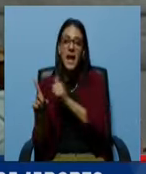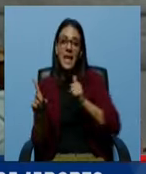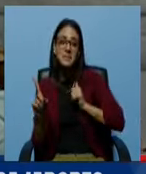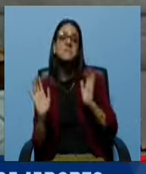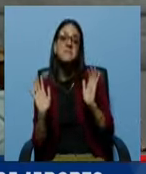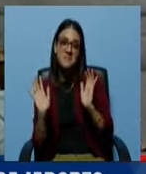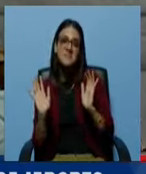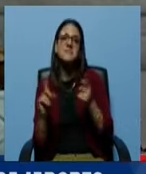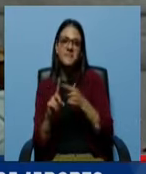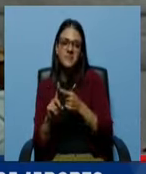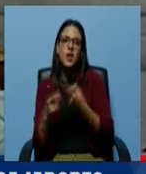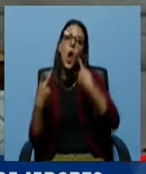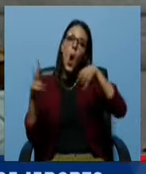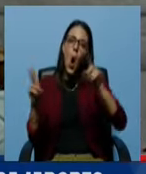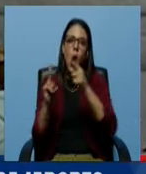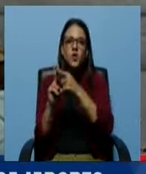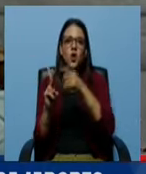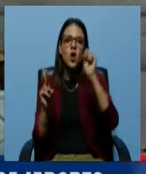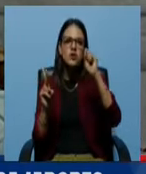está Simón Magallanes,